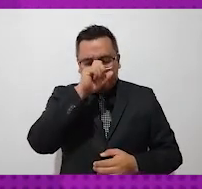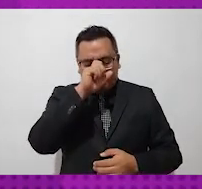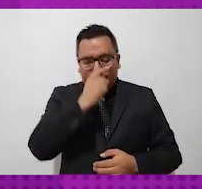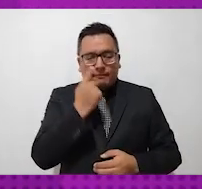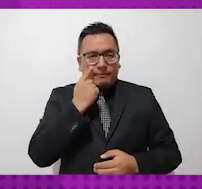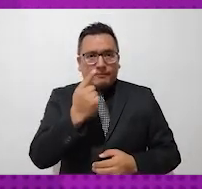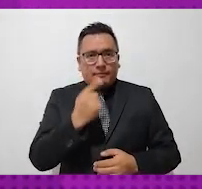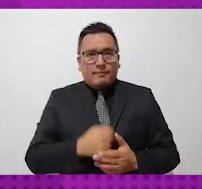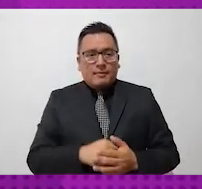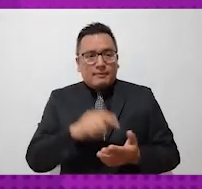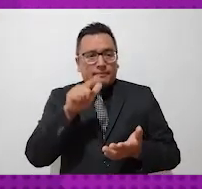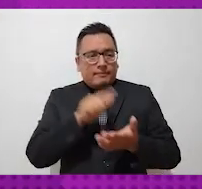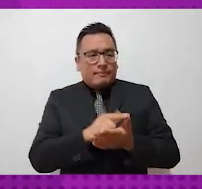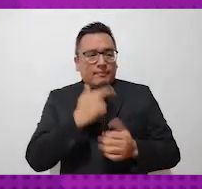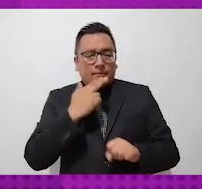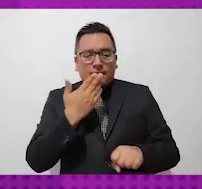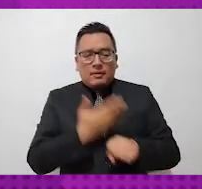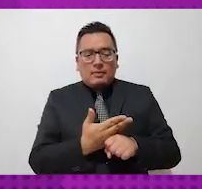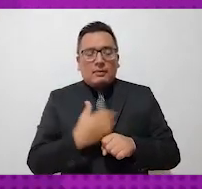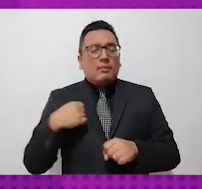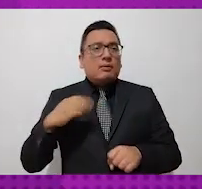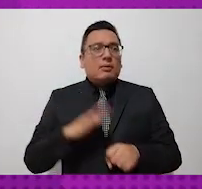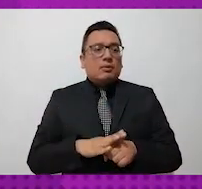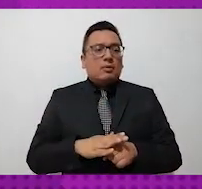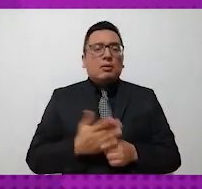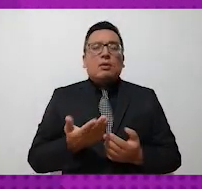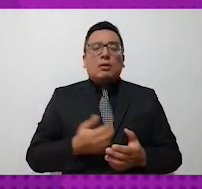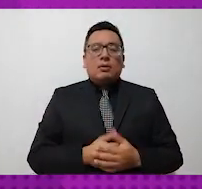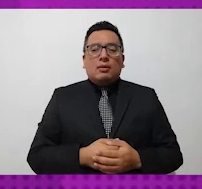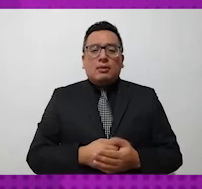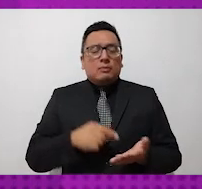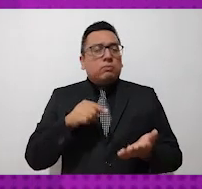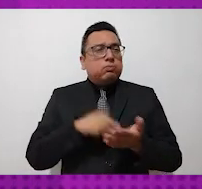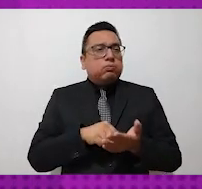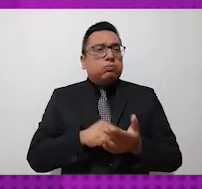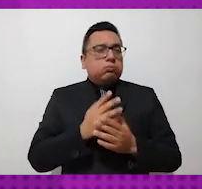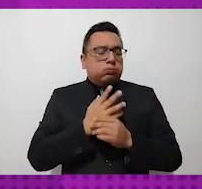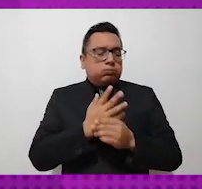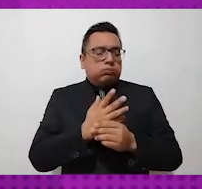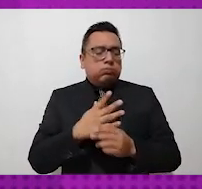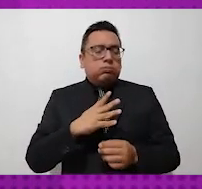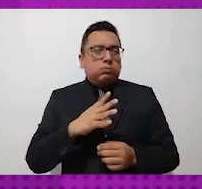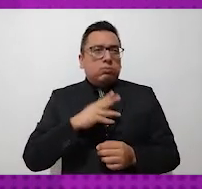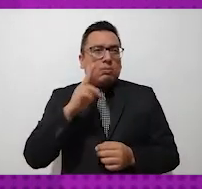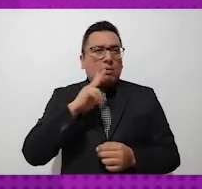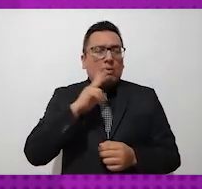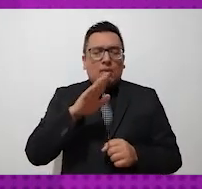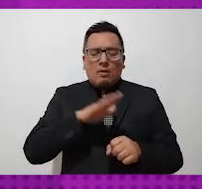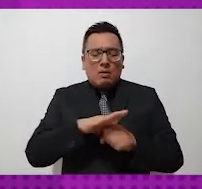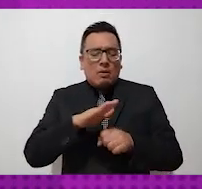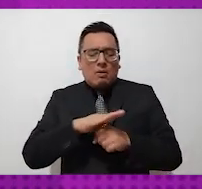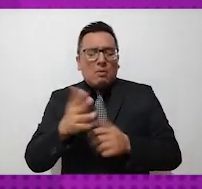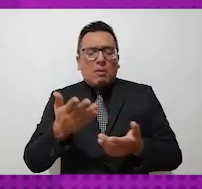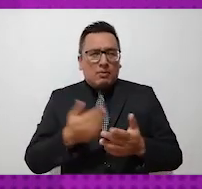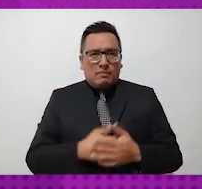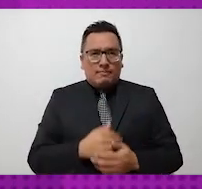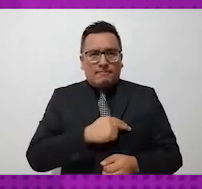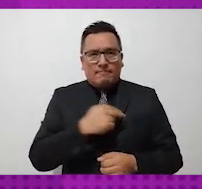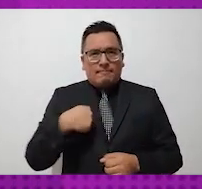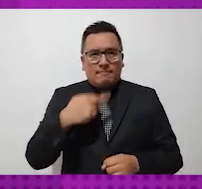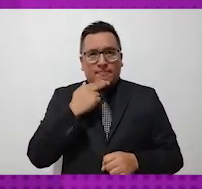de la Ley de Responsabilidades Administrativas, la Ley General, se establecen cuáles son las faltas no